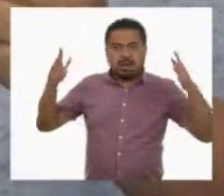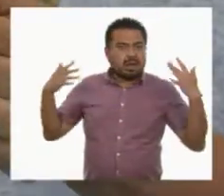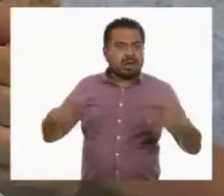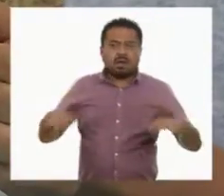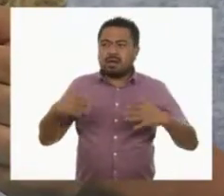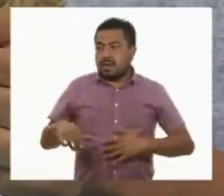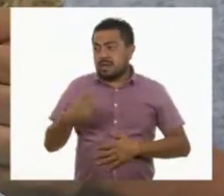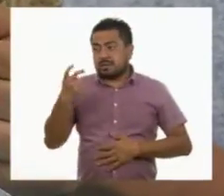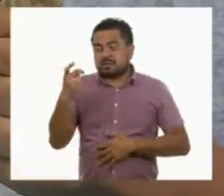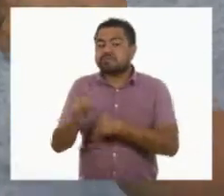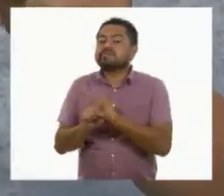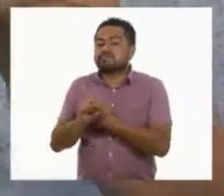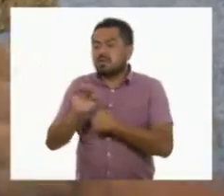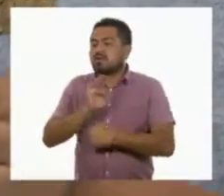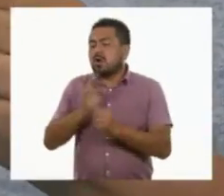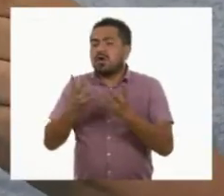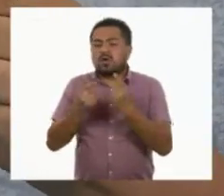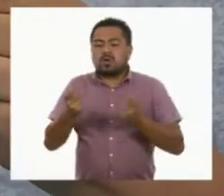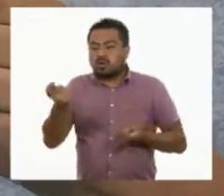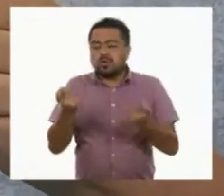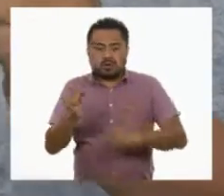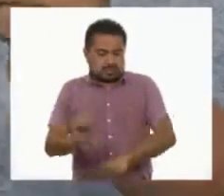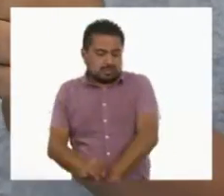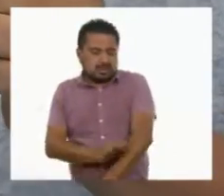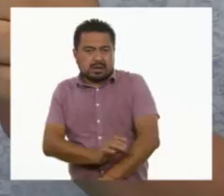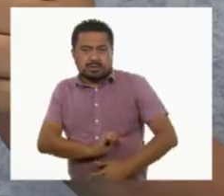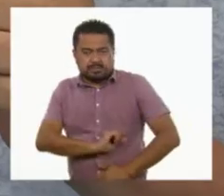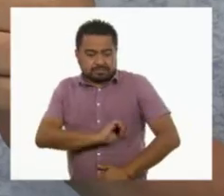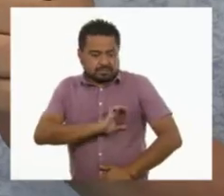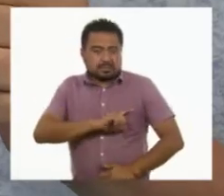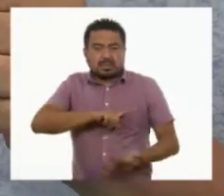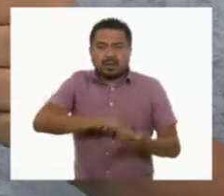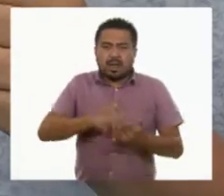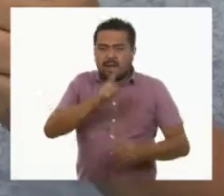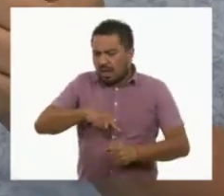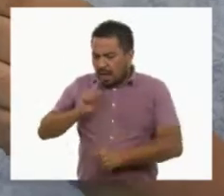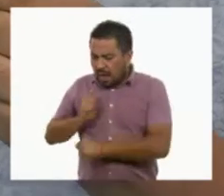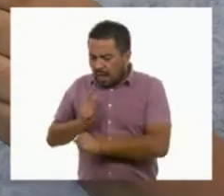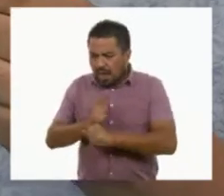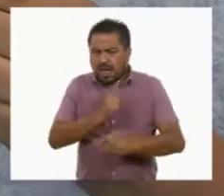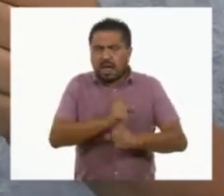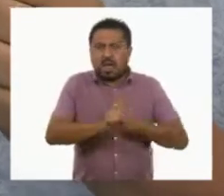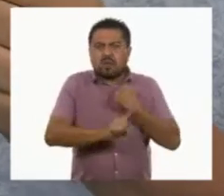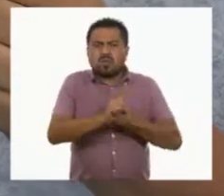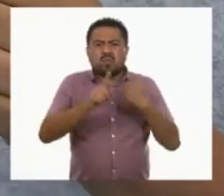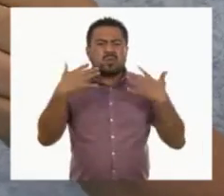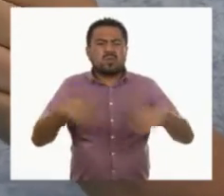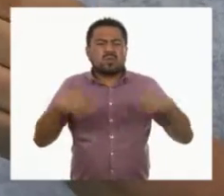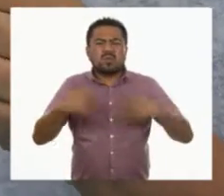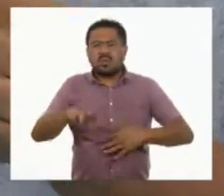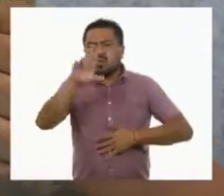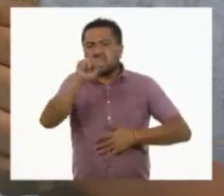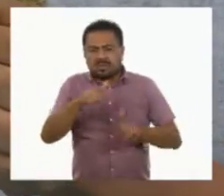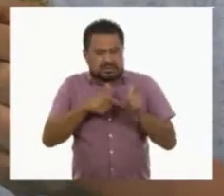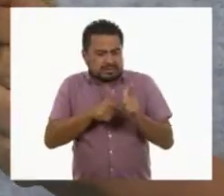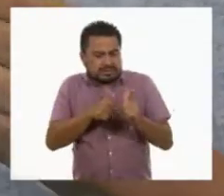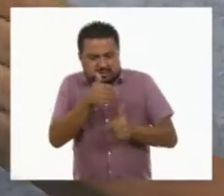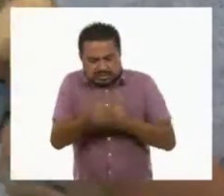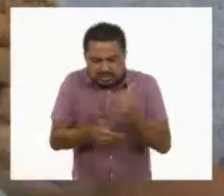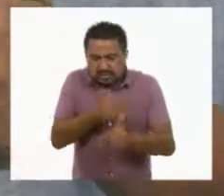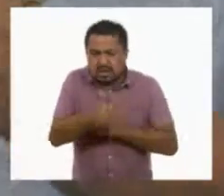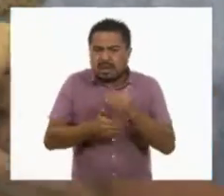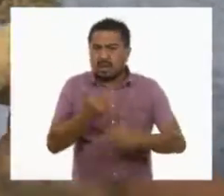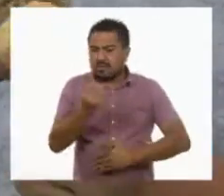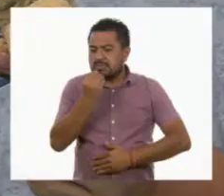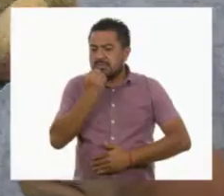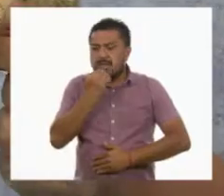Ahí está la solución. Controlar las emociones y darte cuenta de que te haces un daño al no seguir una buena